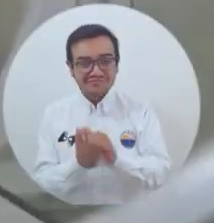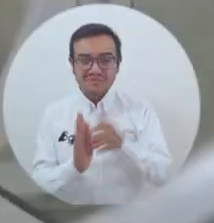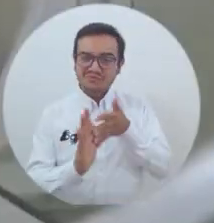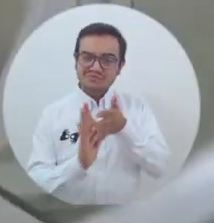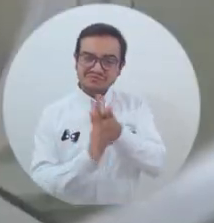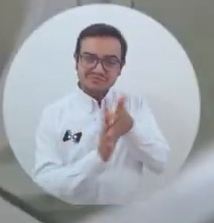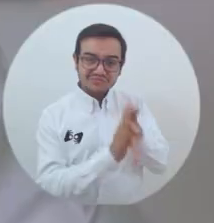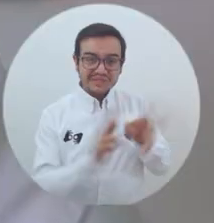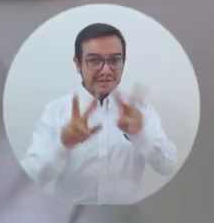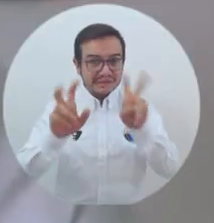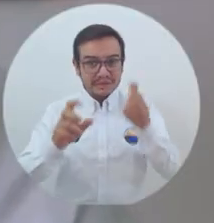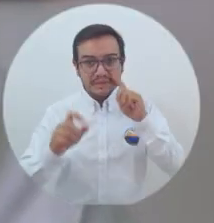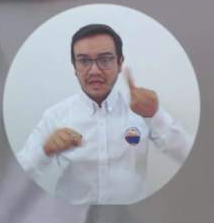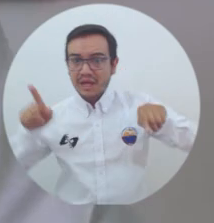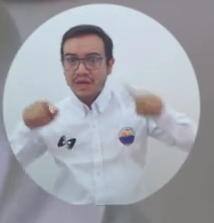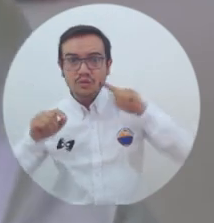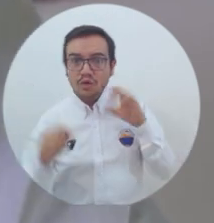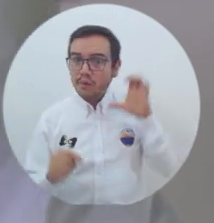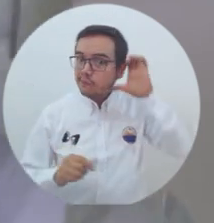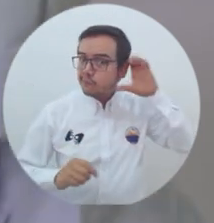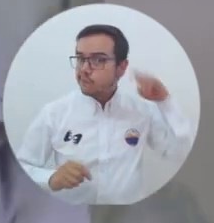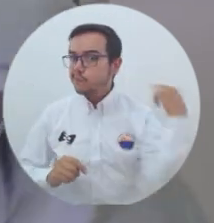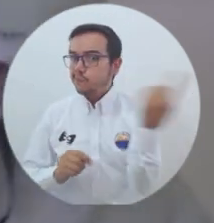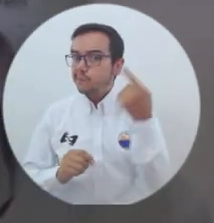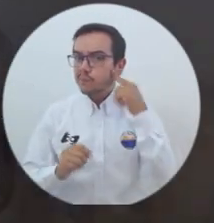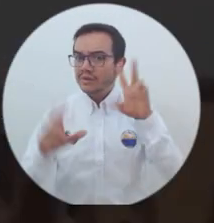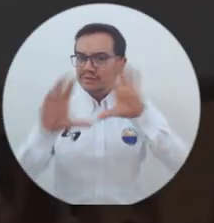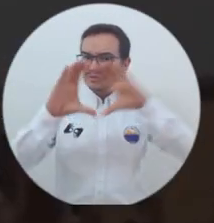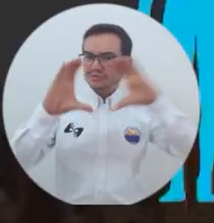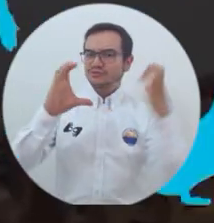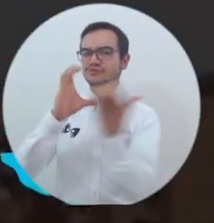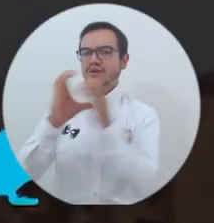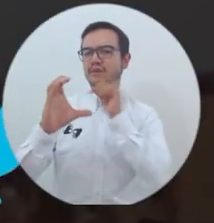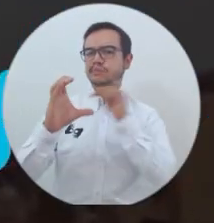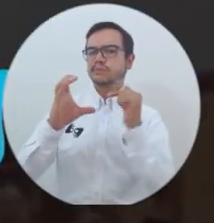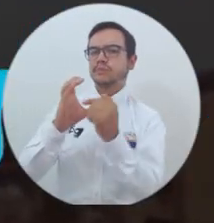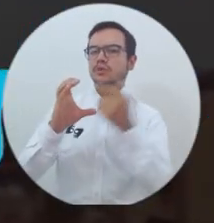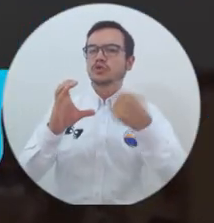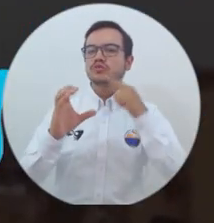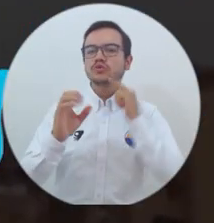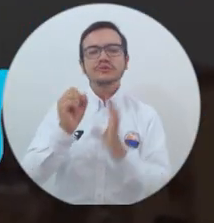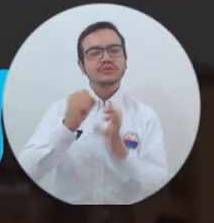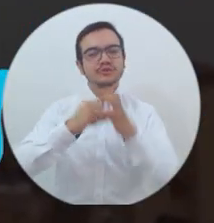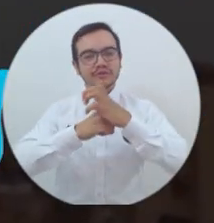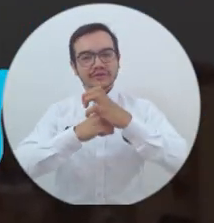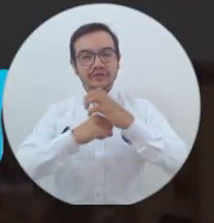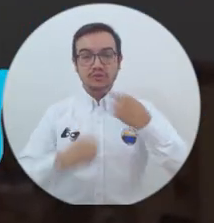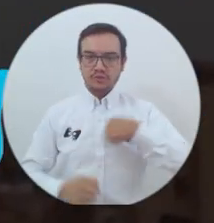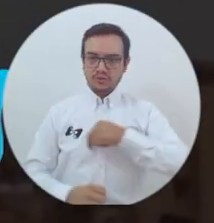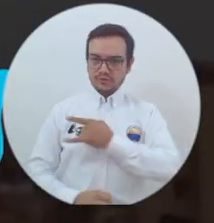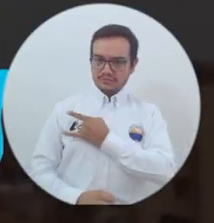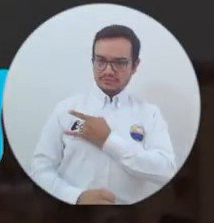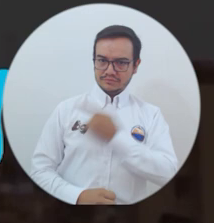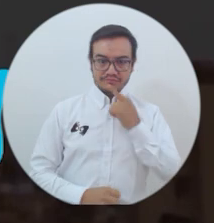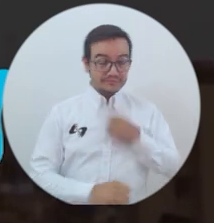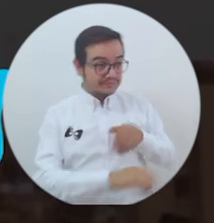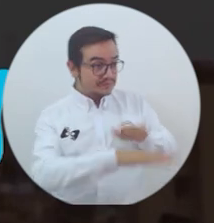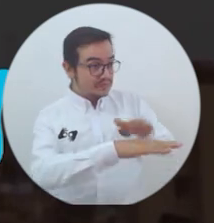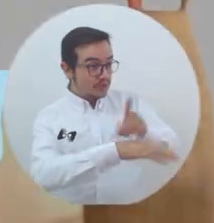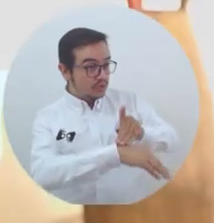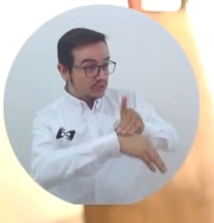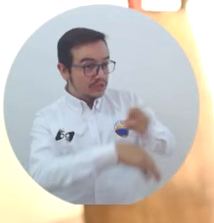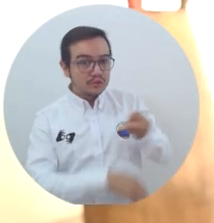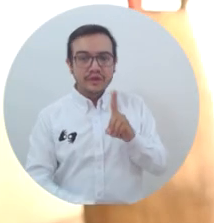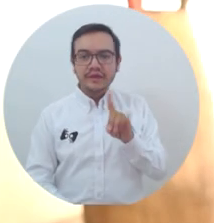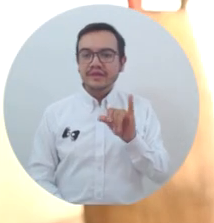Con el propósito de dar claridad frente a un tema que resuena en todos los rincones del mundo, como lo es el coronavirus, la Universidad del Magdalena ha consultado a